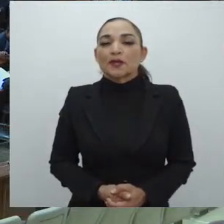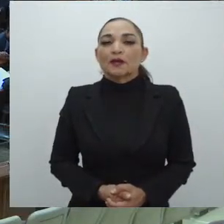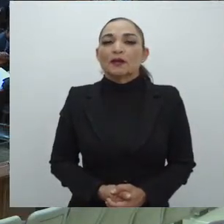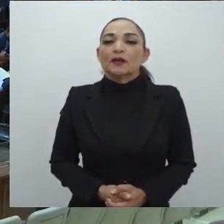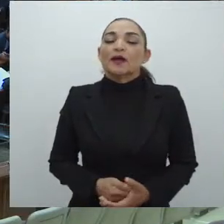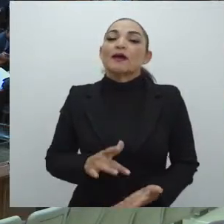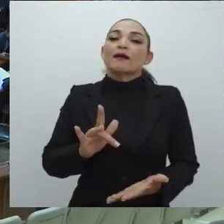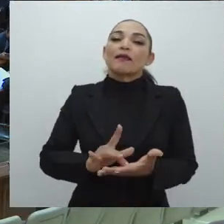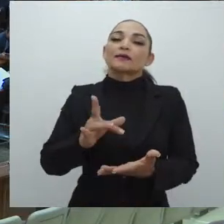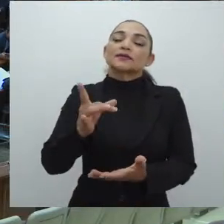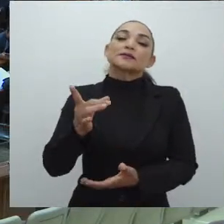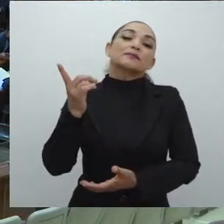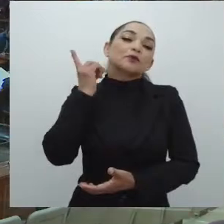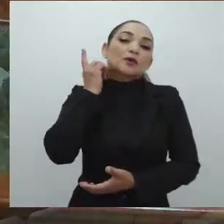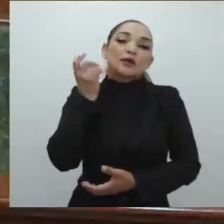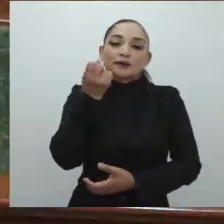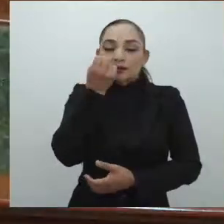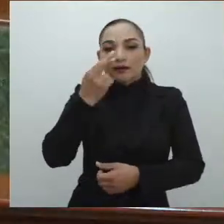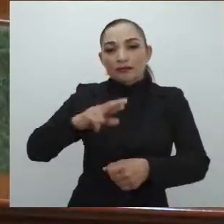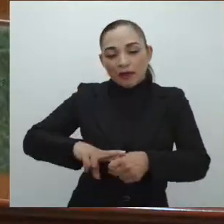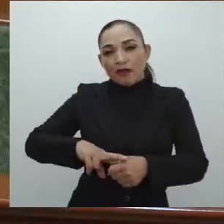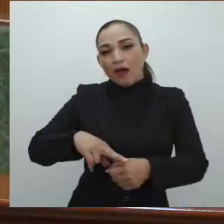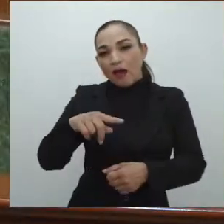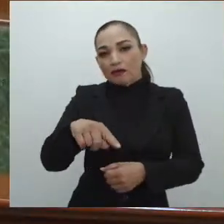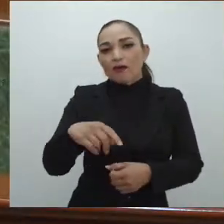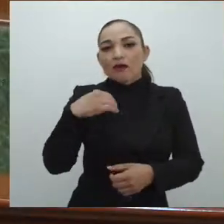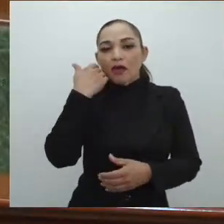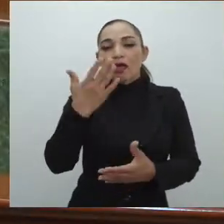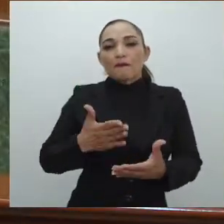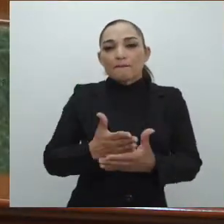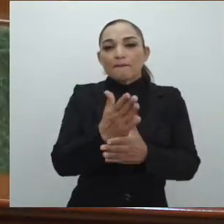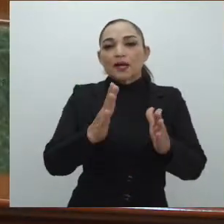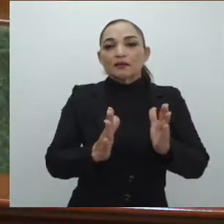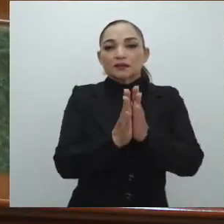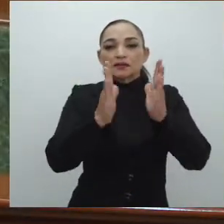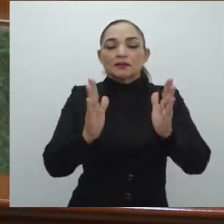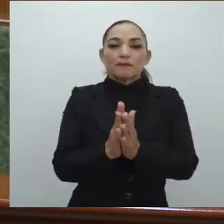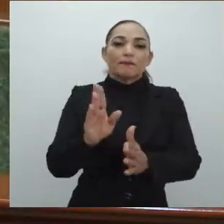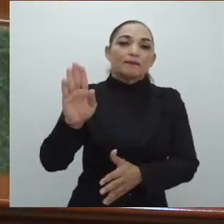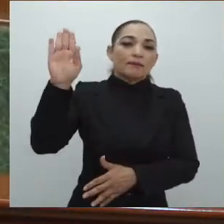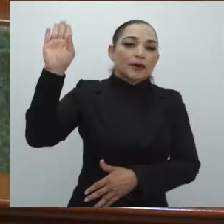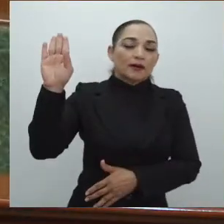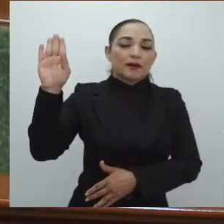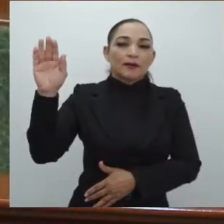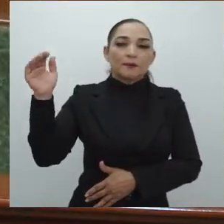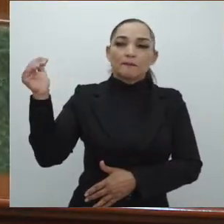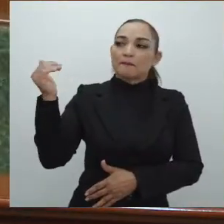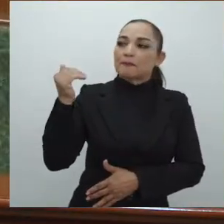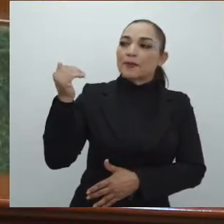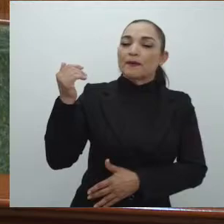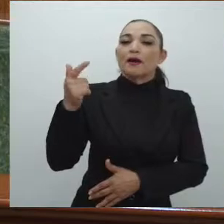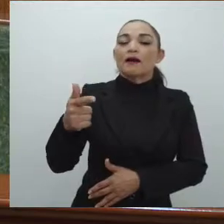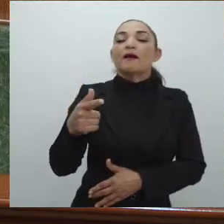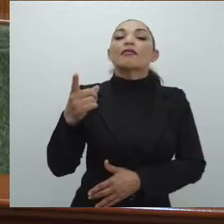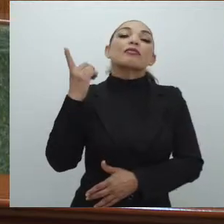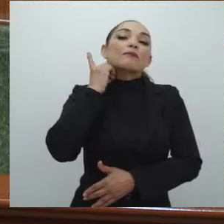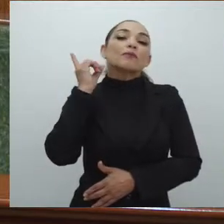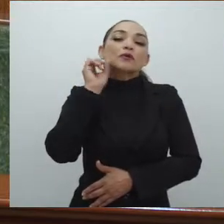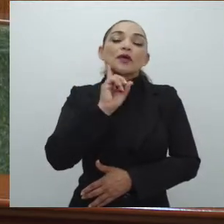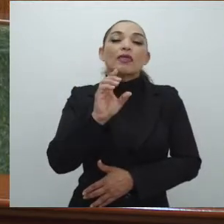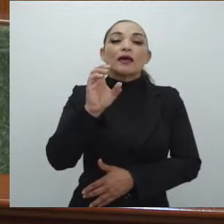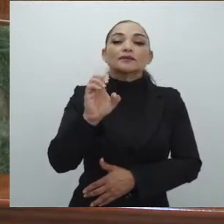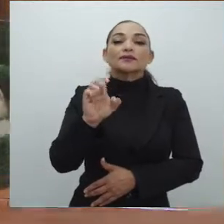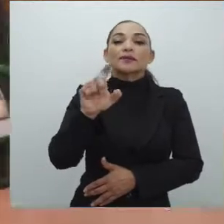Gracias, diputada secretaria. Ha solicitado el uso de la voz la diputada Celia